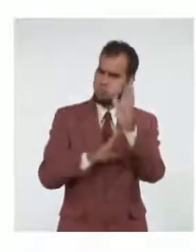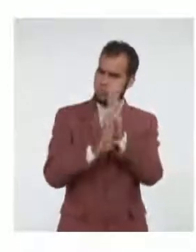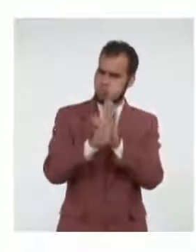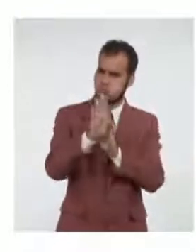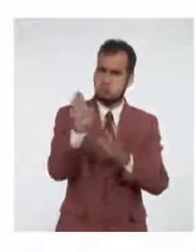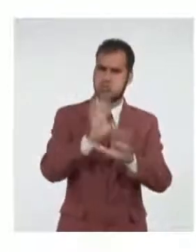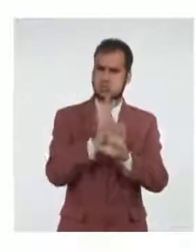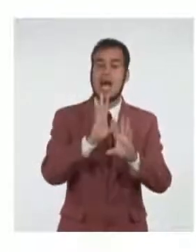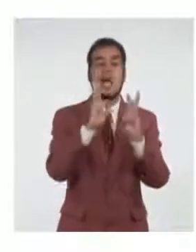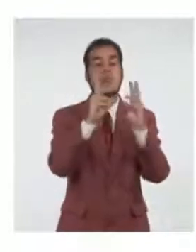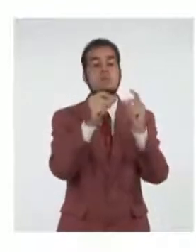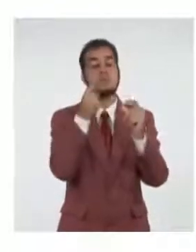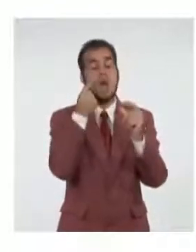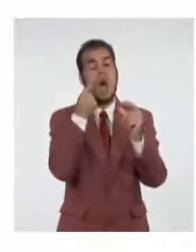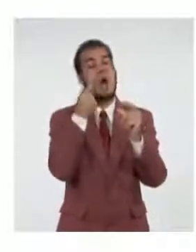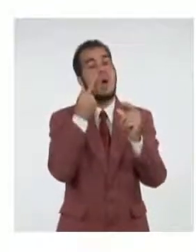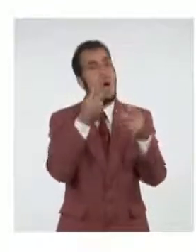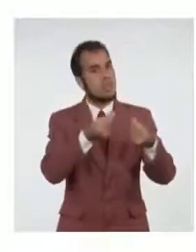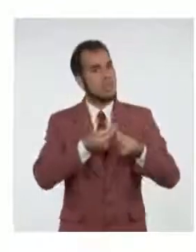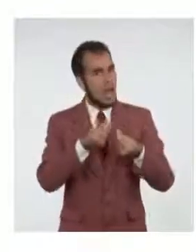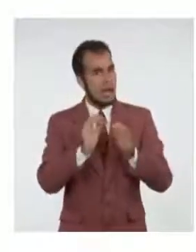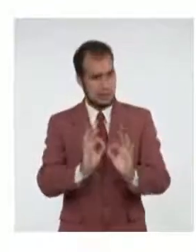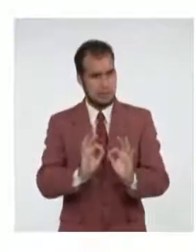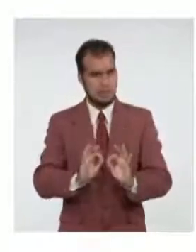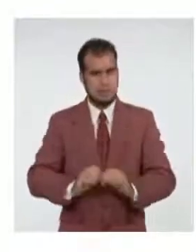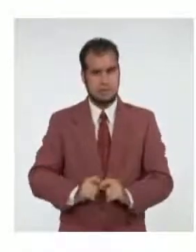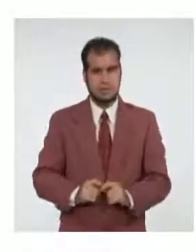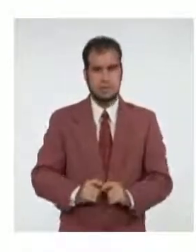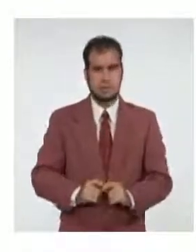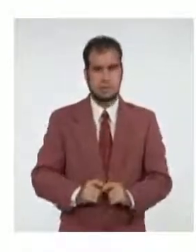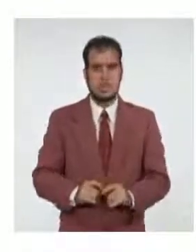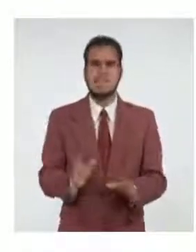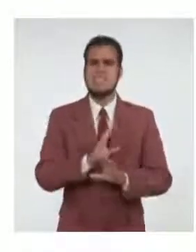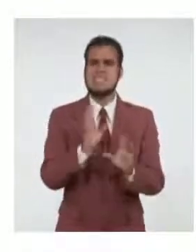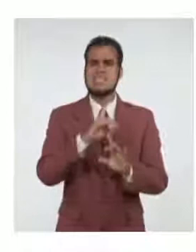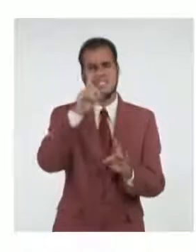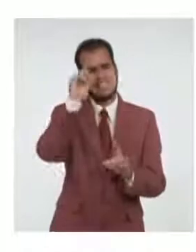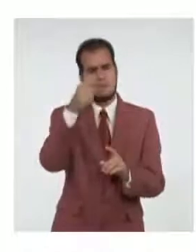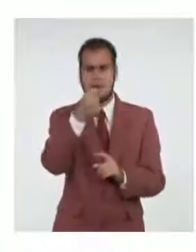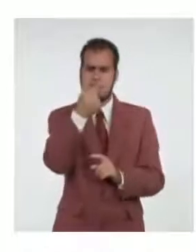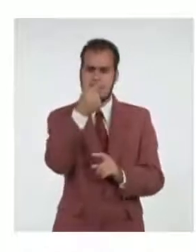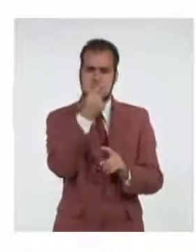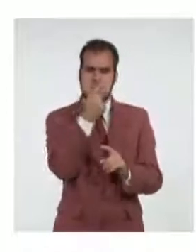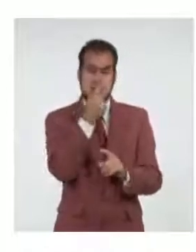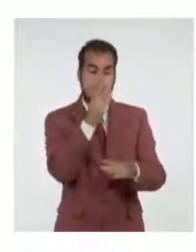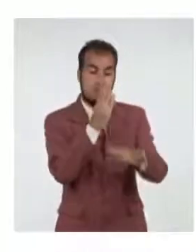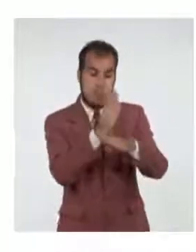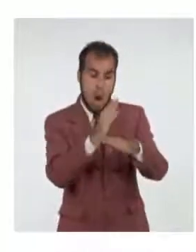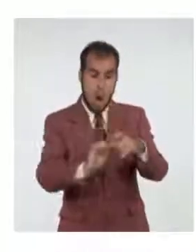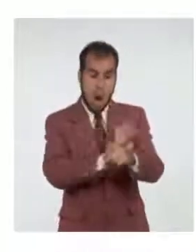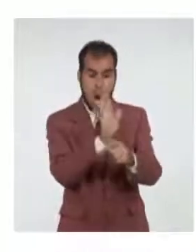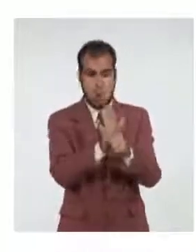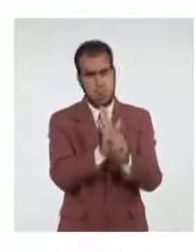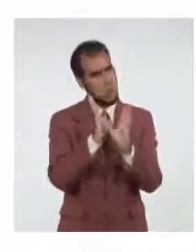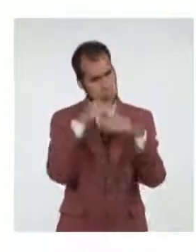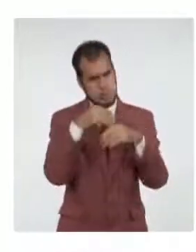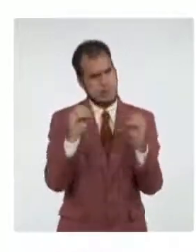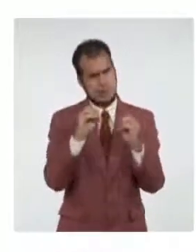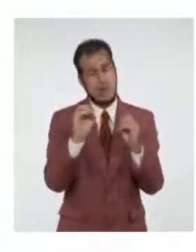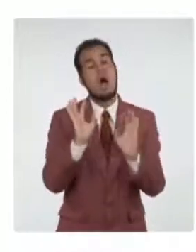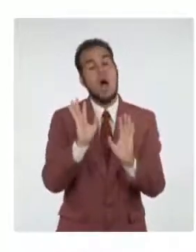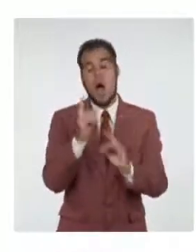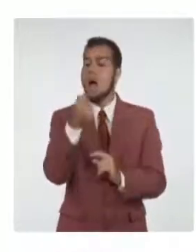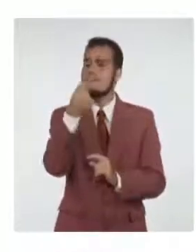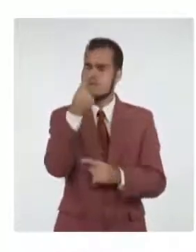de tratamientos. Quizás no está el tratamiento definitivo para la enfermedad, pero tratamientos, algunos más efectivos que otros, pero que están